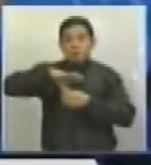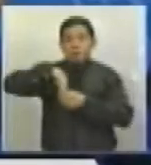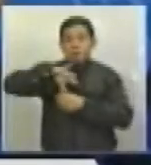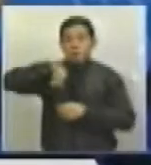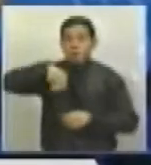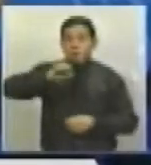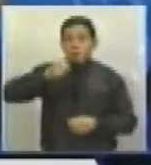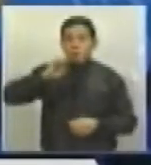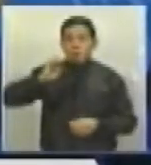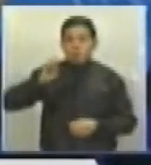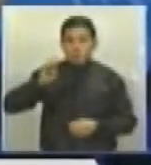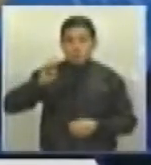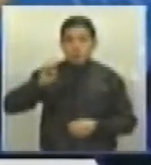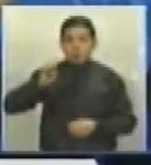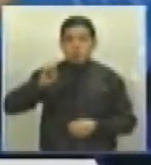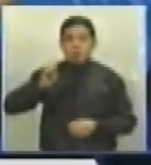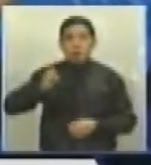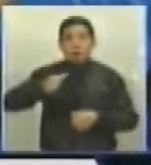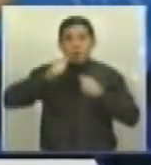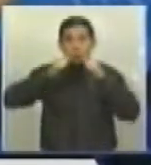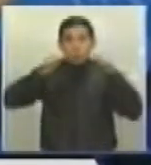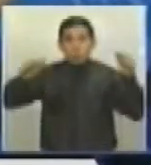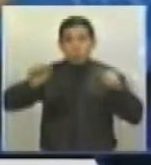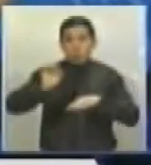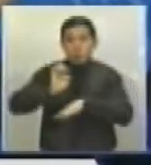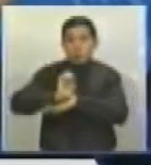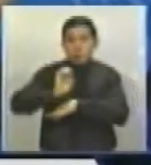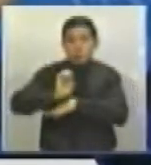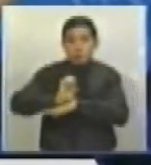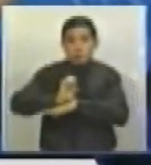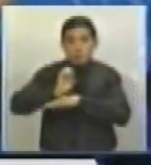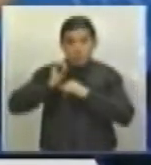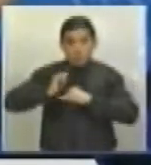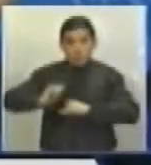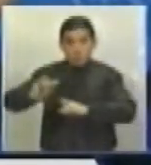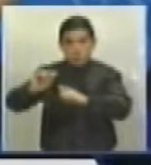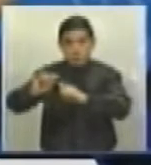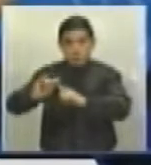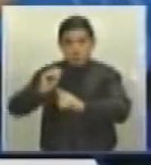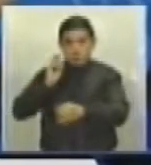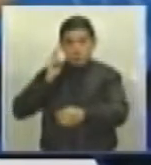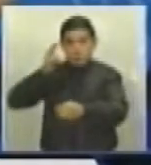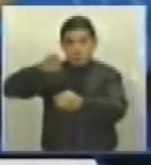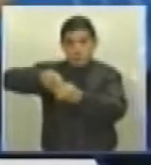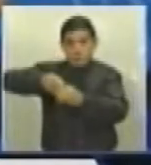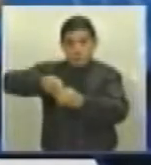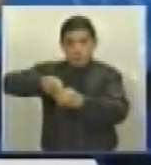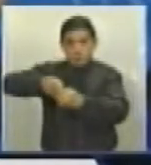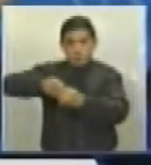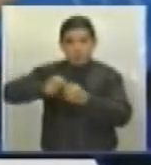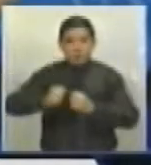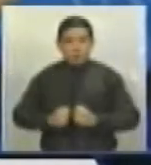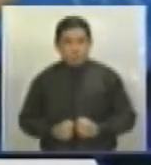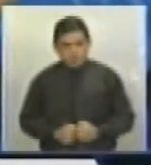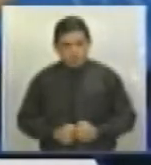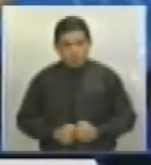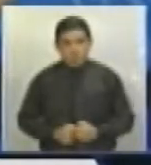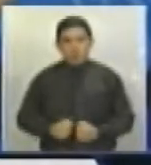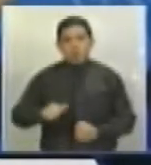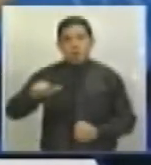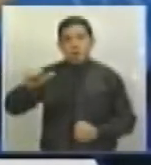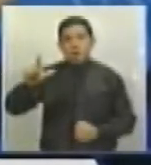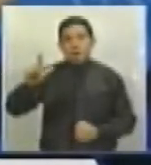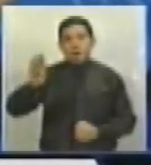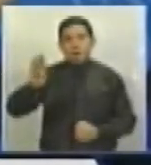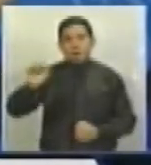De Valencia anunció este jueves que Ecuador no continuará su participación en la Alianza Bolivariana para los Pueblos de Nuestra América